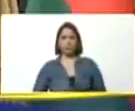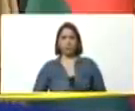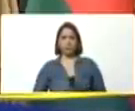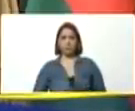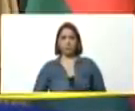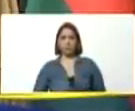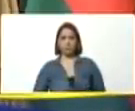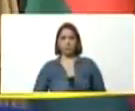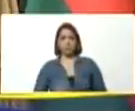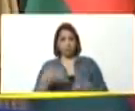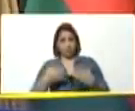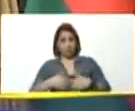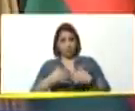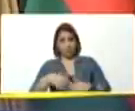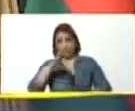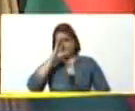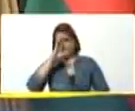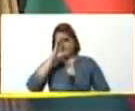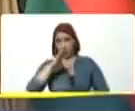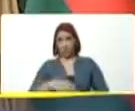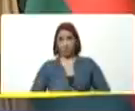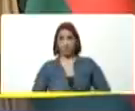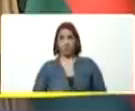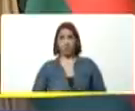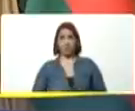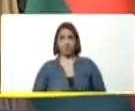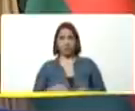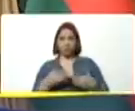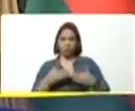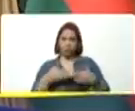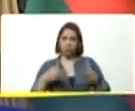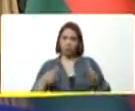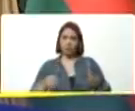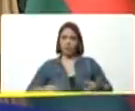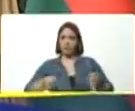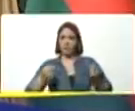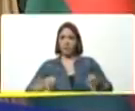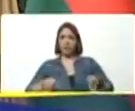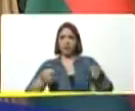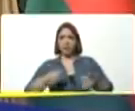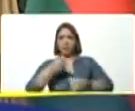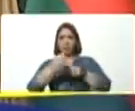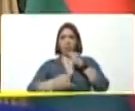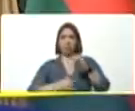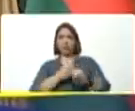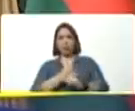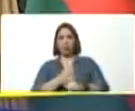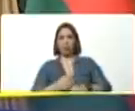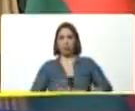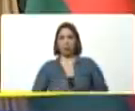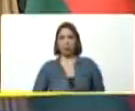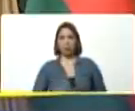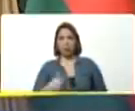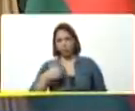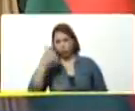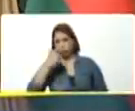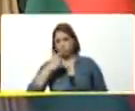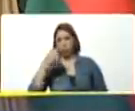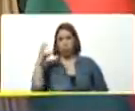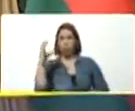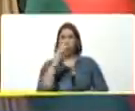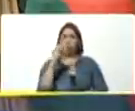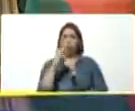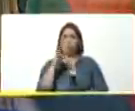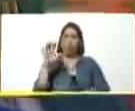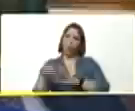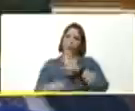Y las empresas de Barinas, vamos a abrirle el mercado internacional. Estoy seguro que de Colombia nos